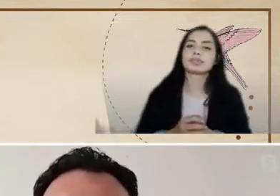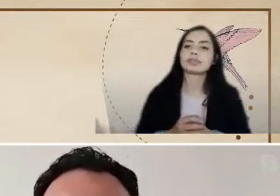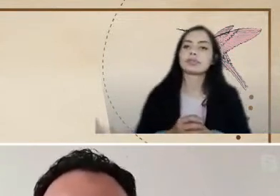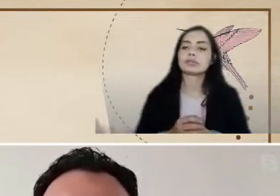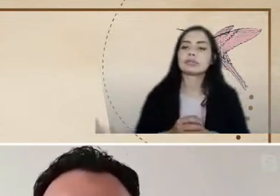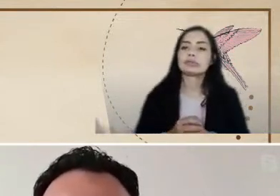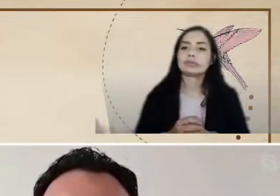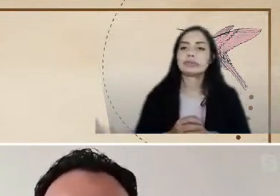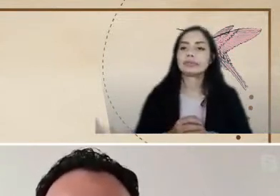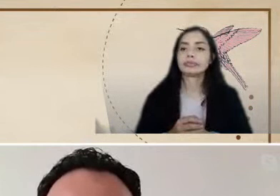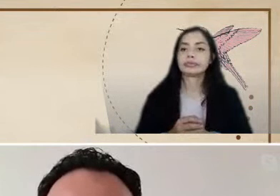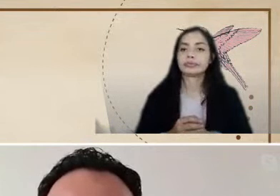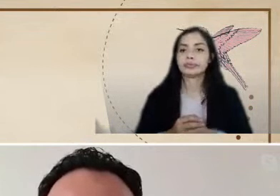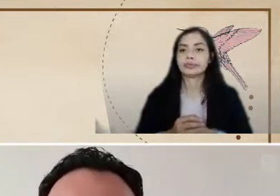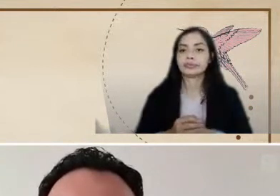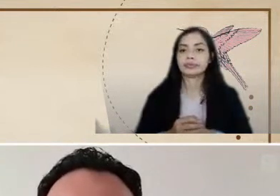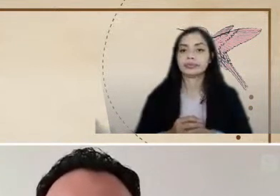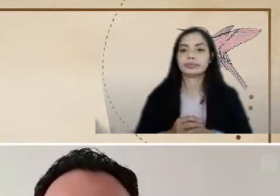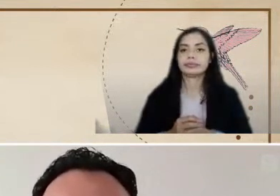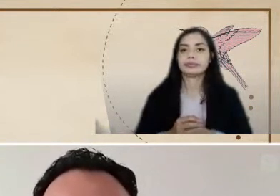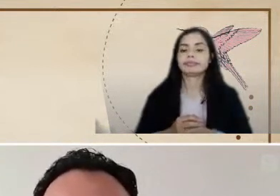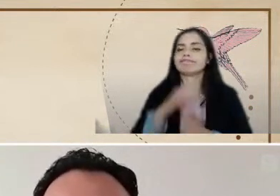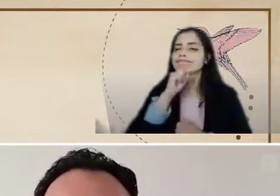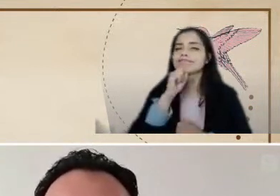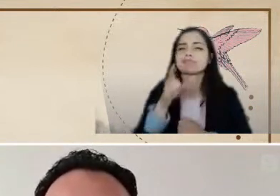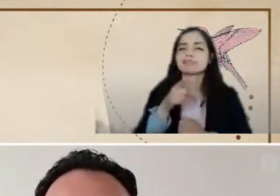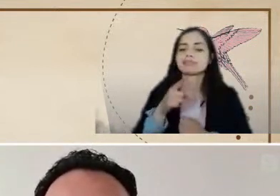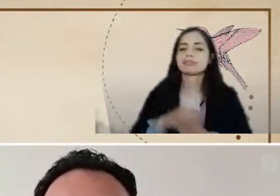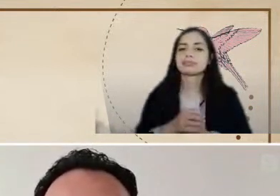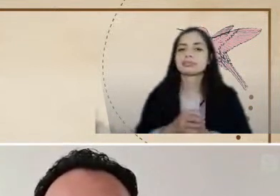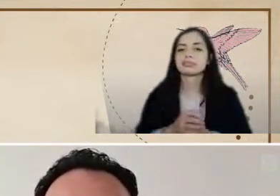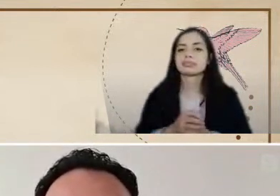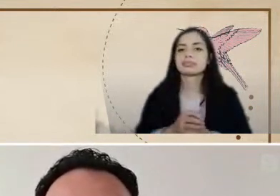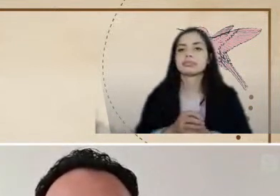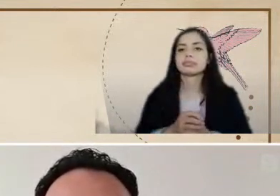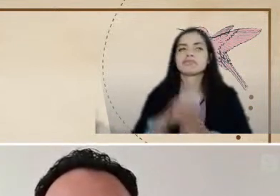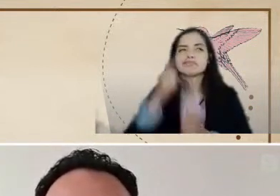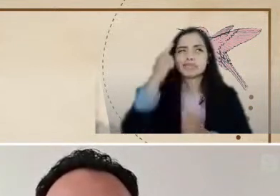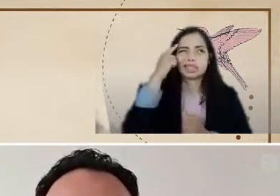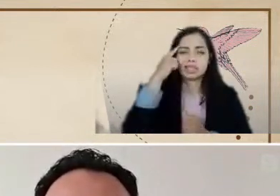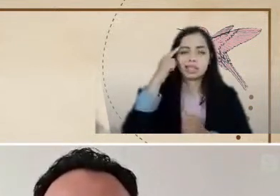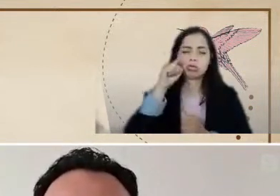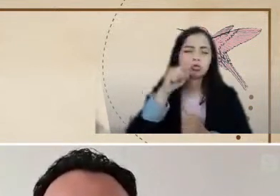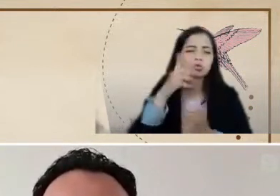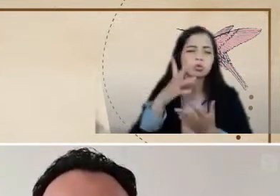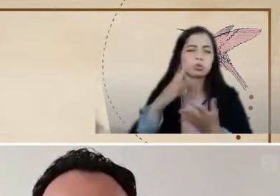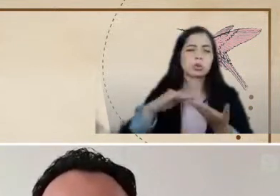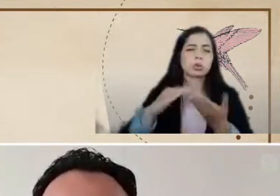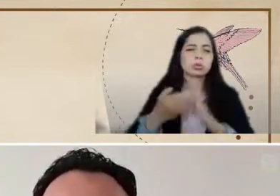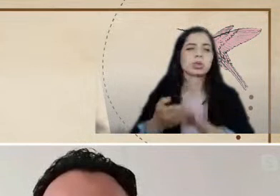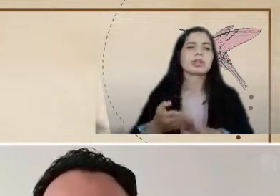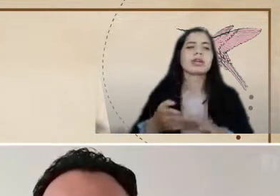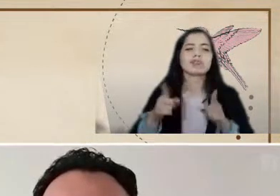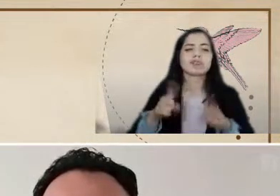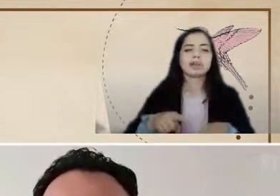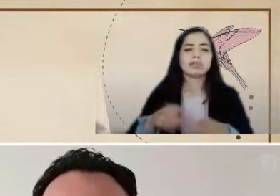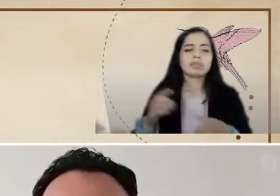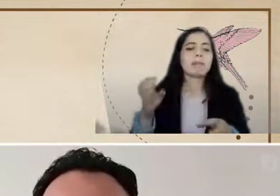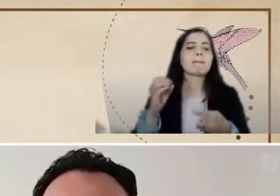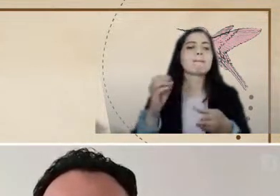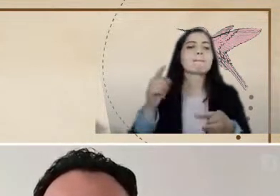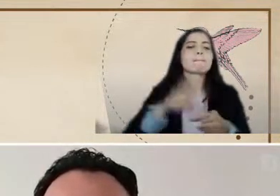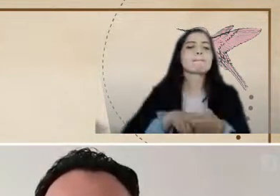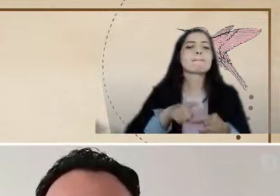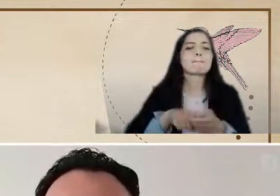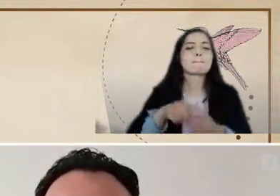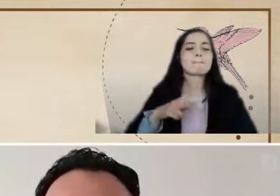de desarrollo local. Quisiera preguntarle, pensando en ese aporte y la participación de las comunidades, ¿cómo este tipo de expediciones